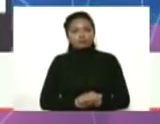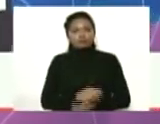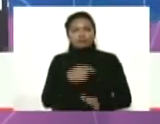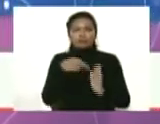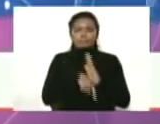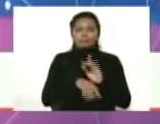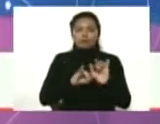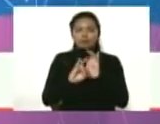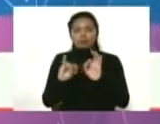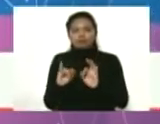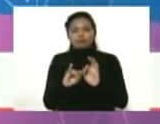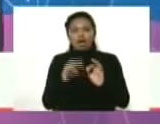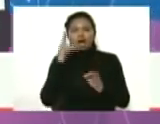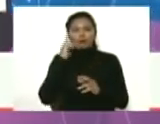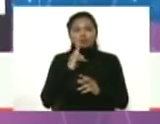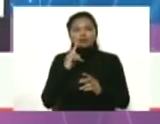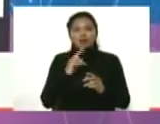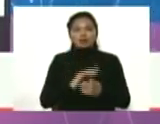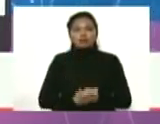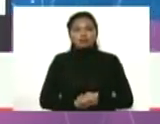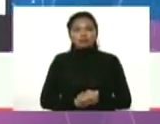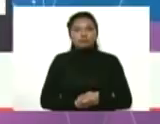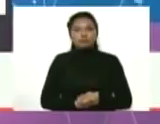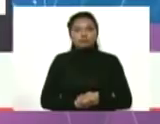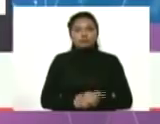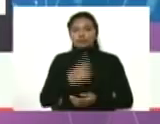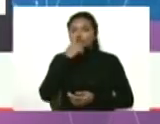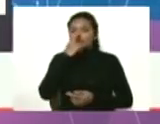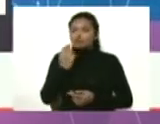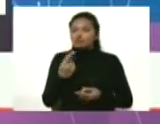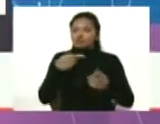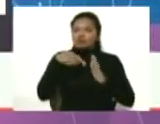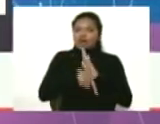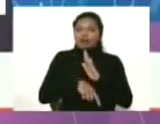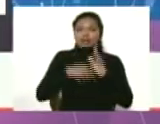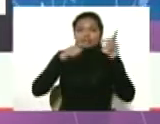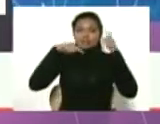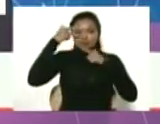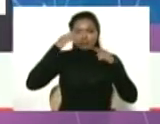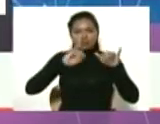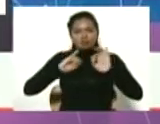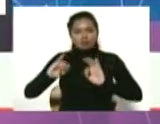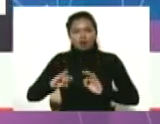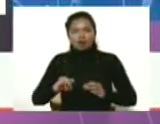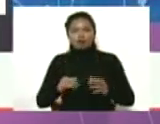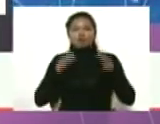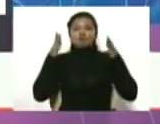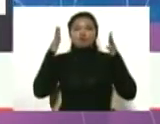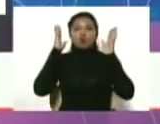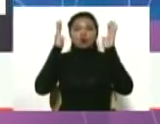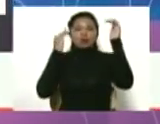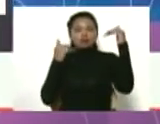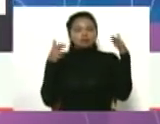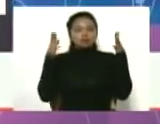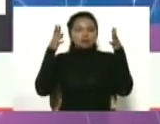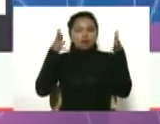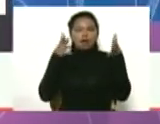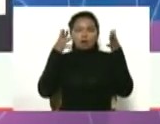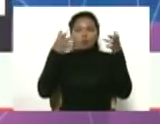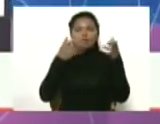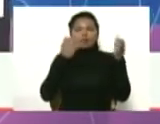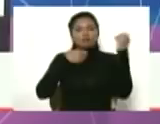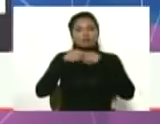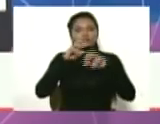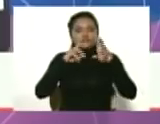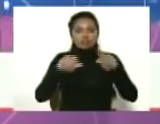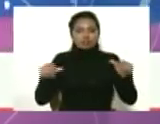los preceptos bolivarianos, zamoranos y chavistas, organizados para la defensa del